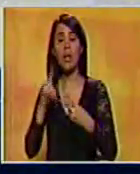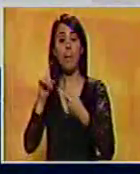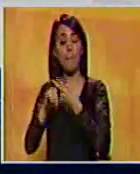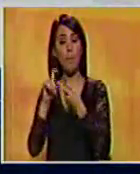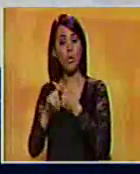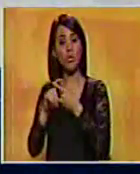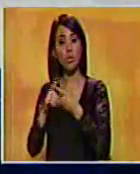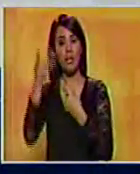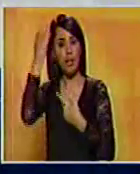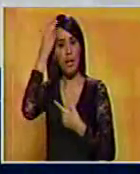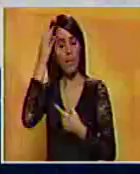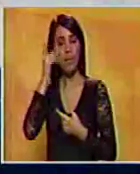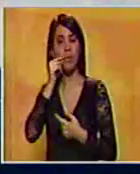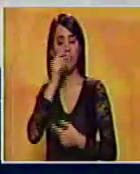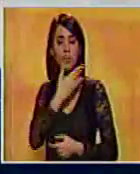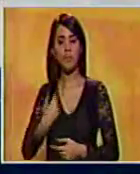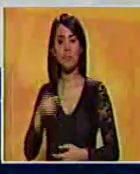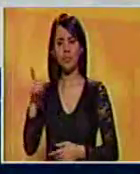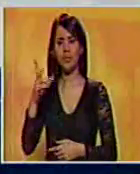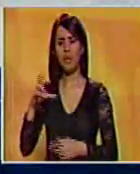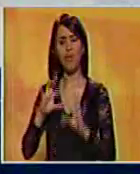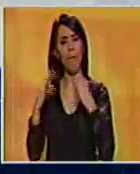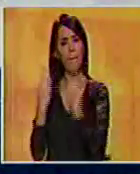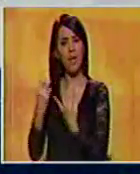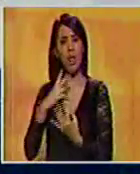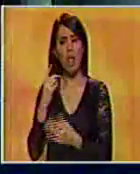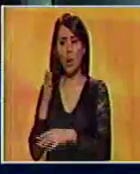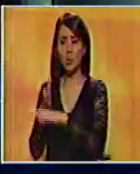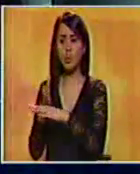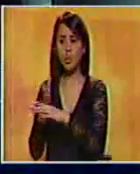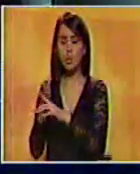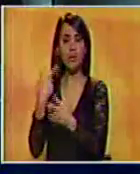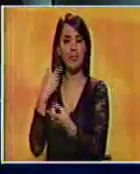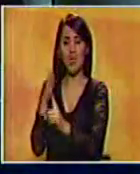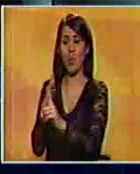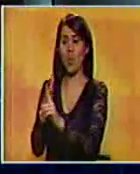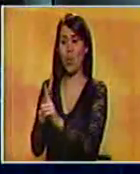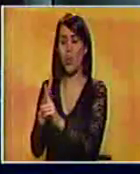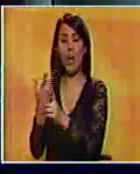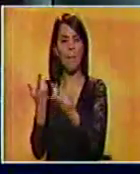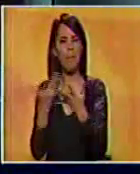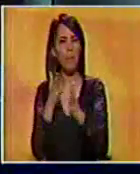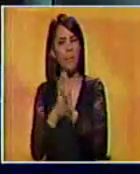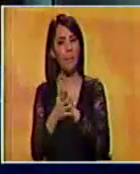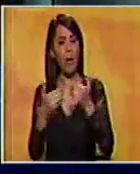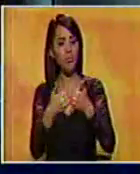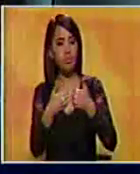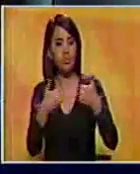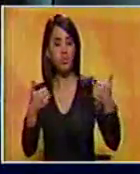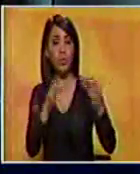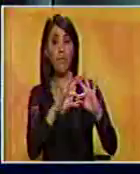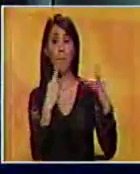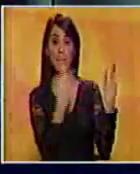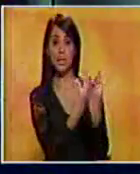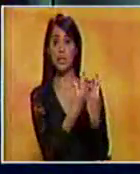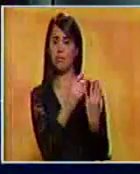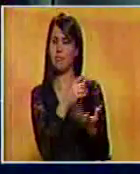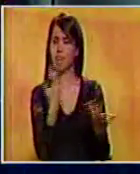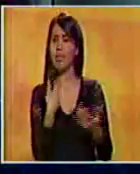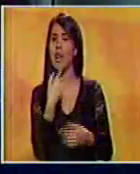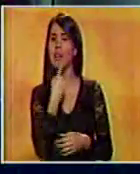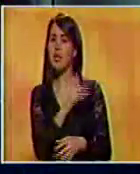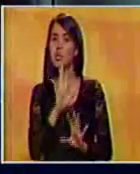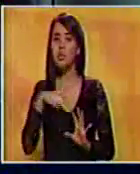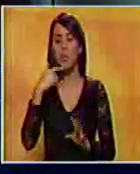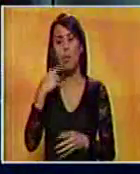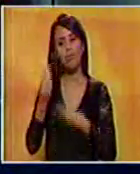Harry. Él piensa que la familia real puede estar presionándola para mantenerla alejada de su familia. Thomas dijo que ellos pueden